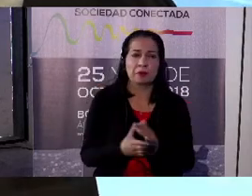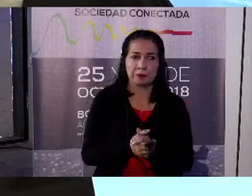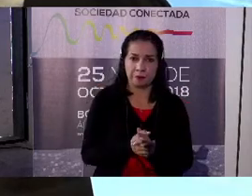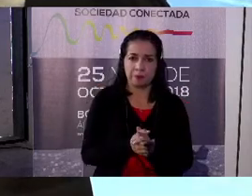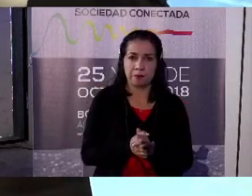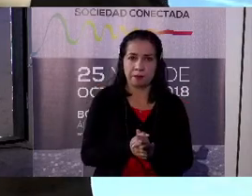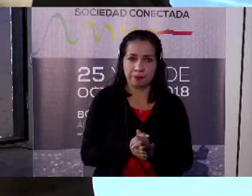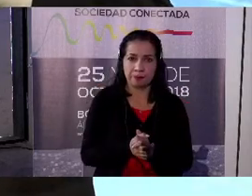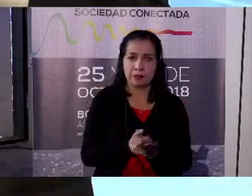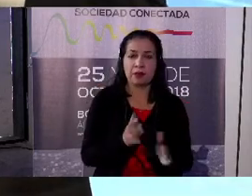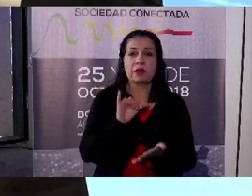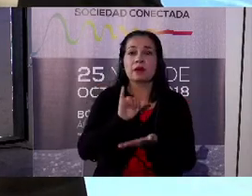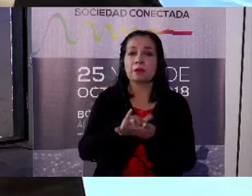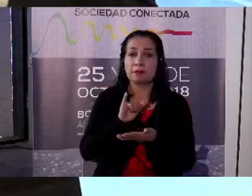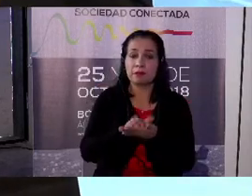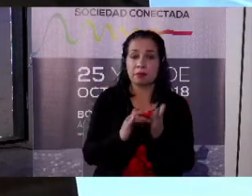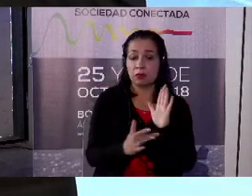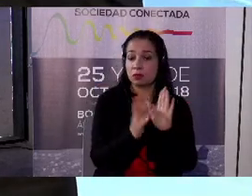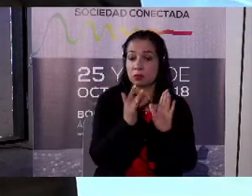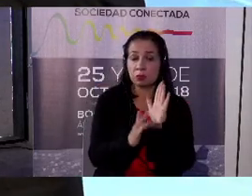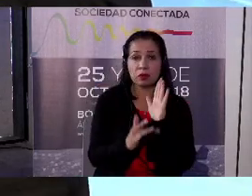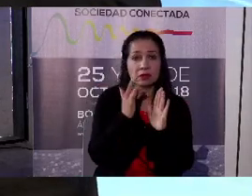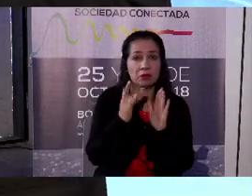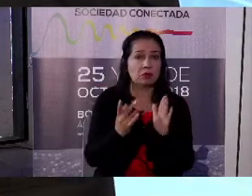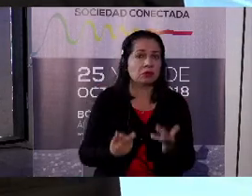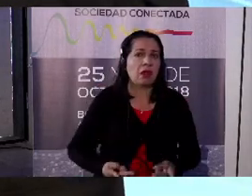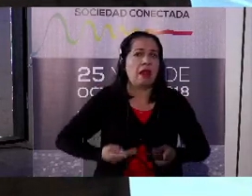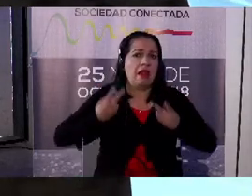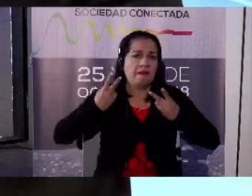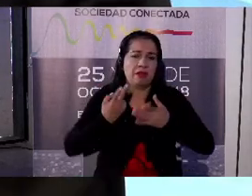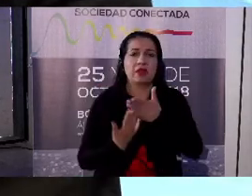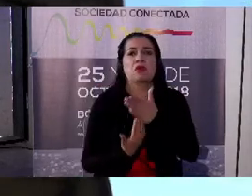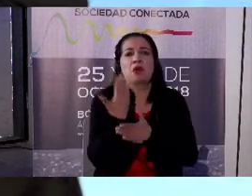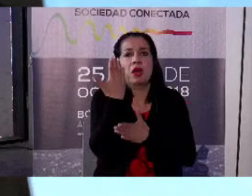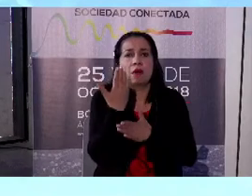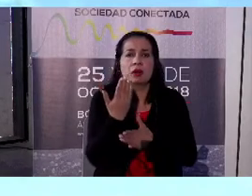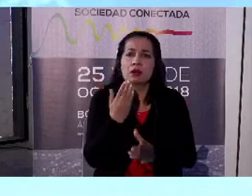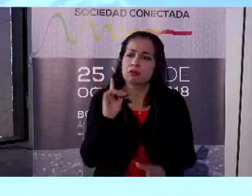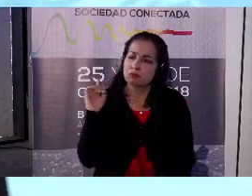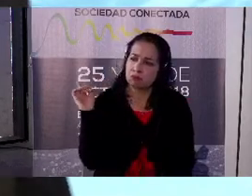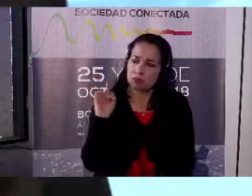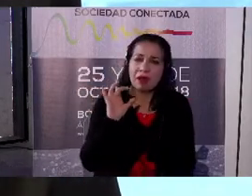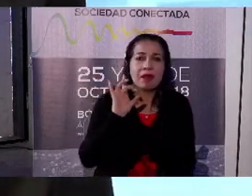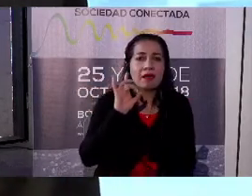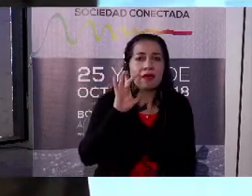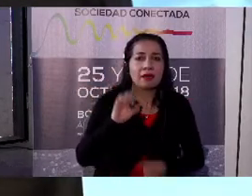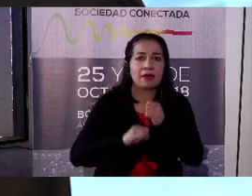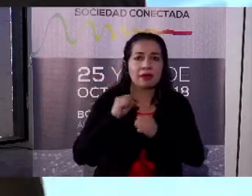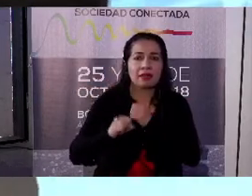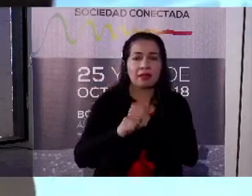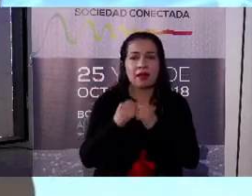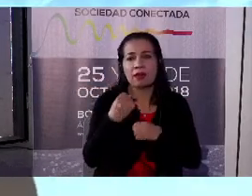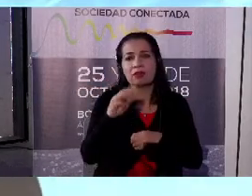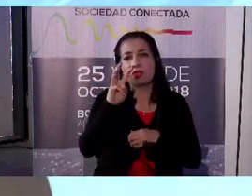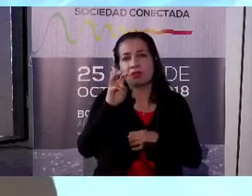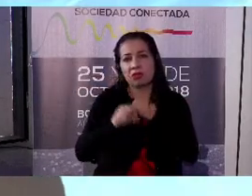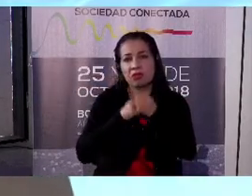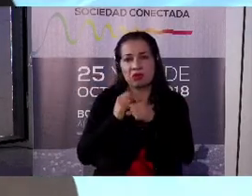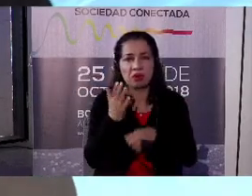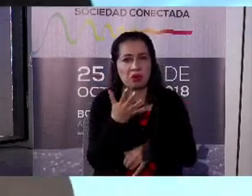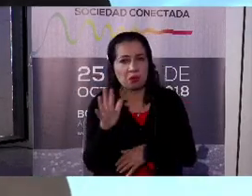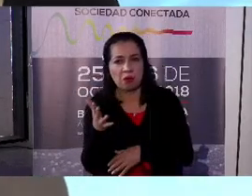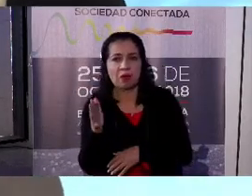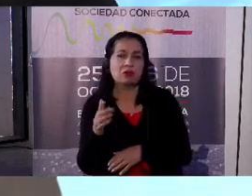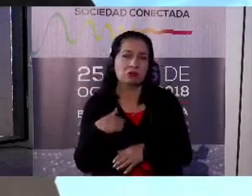estos dispositivos son relativamente nuevos en nuestras vidas estamos hablando de que llevan 15 18 años en nuestras vidas y han